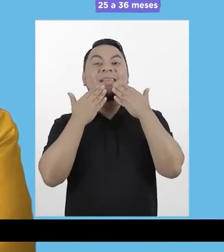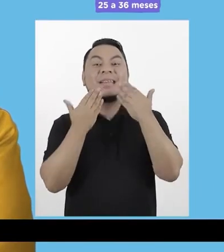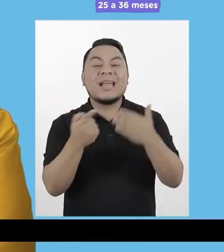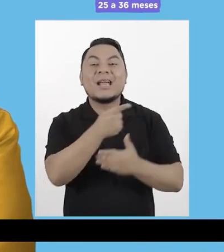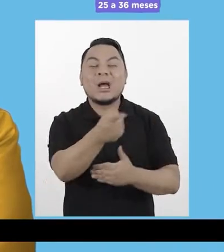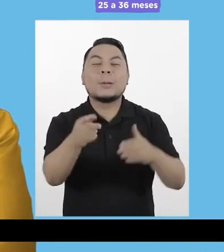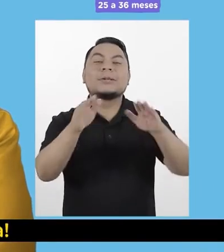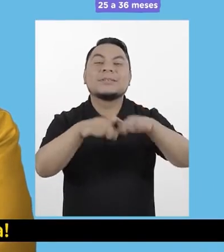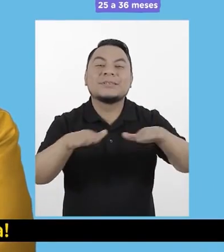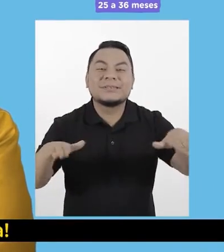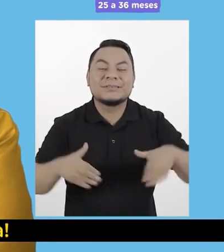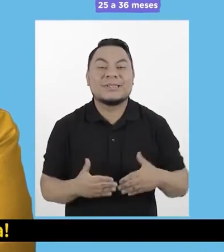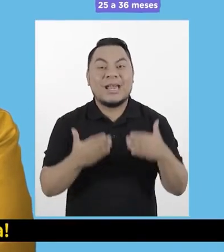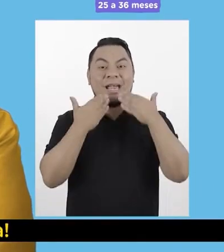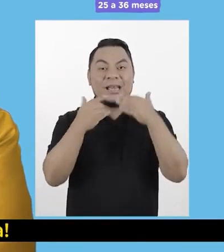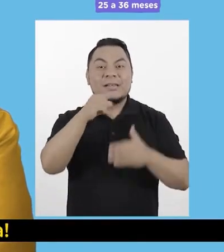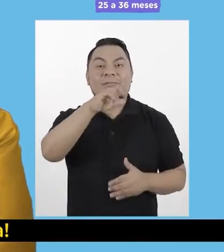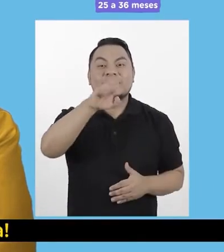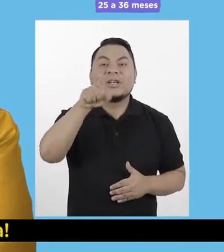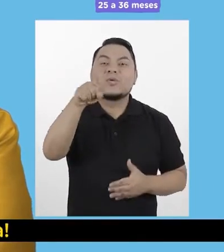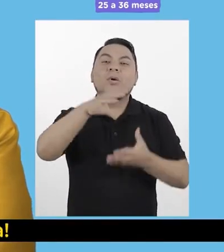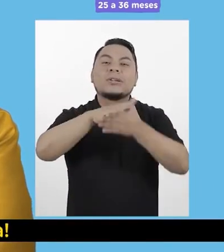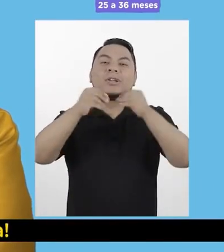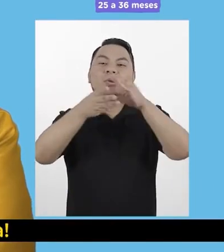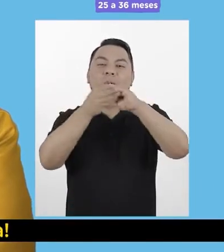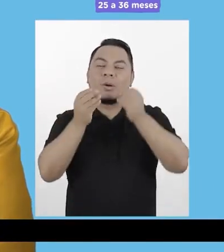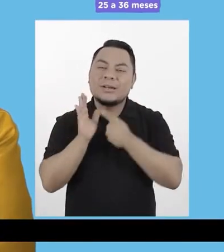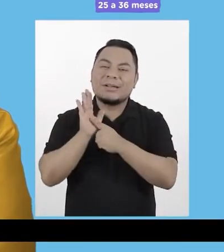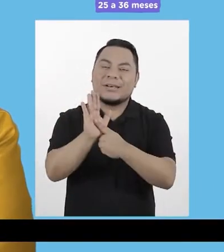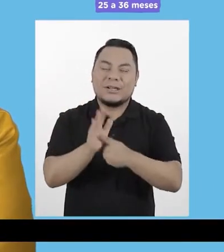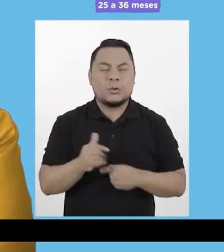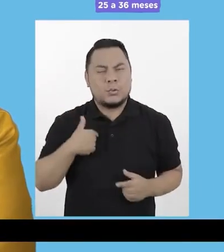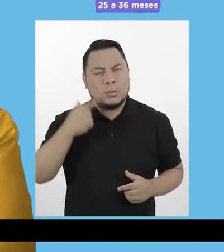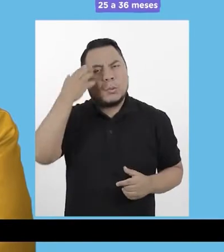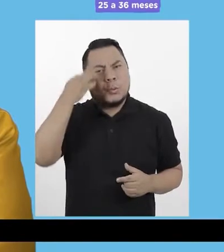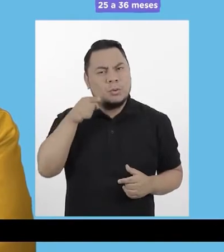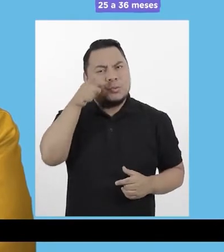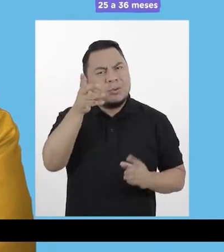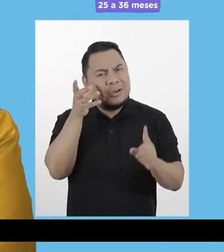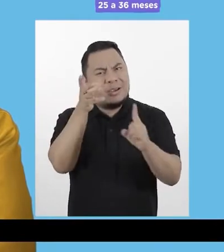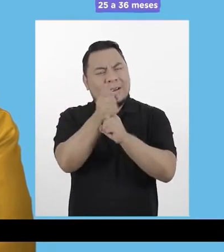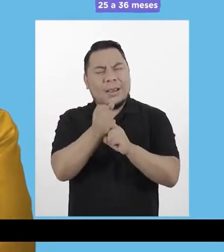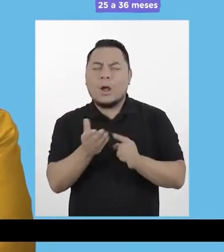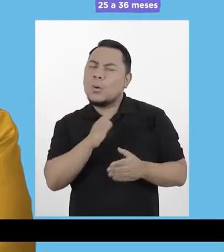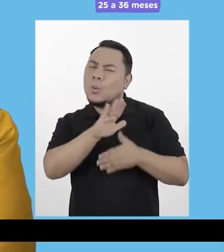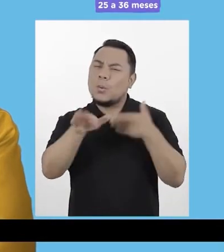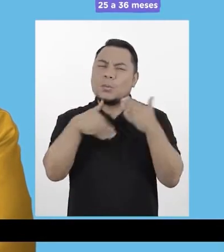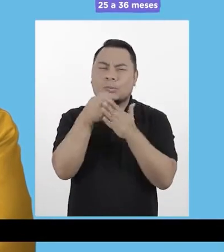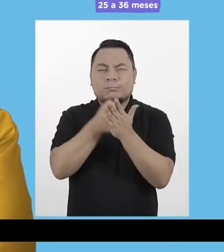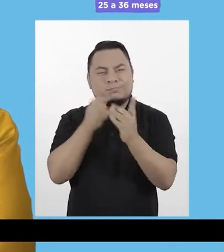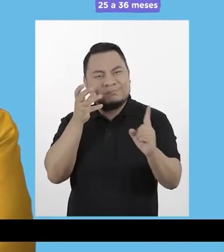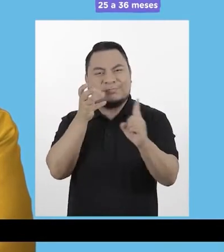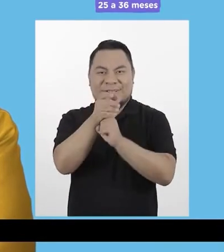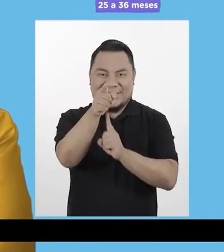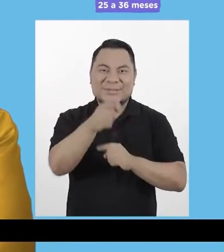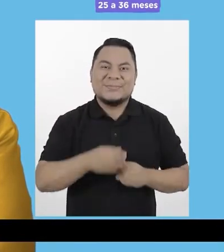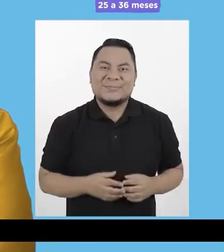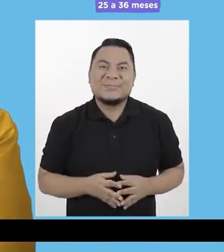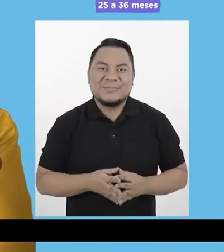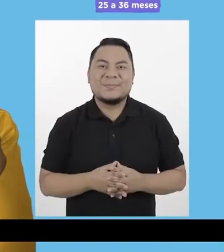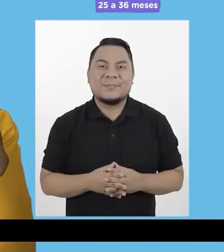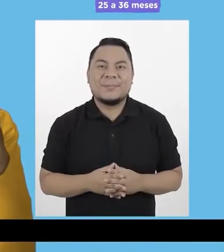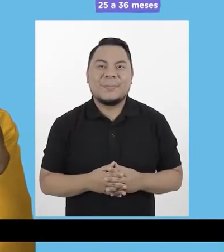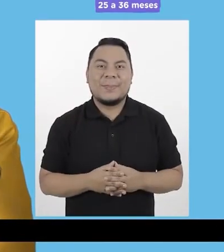Gracias, chicos. Gracias, Gael, por tu historia. Estoy seguro que lograrás todo lo que te propones.